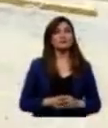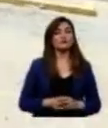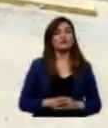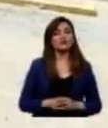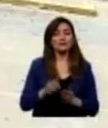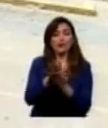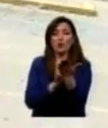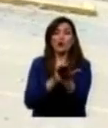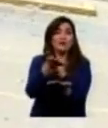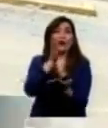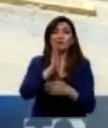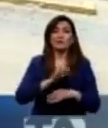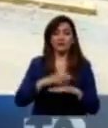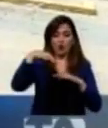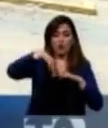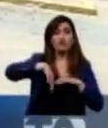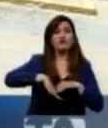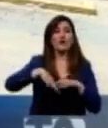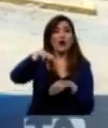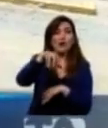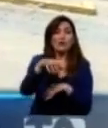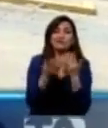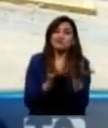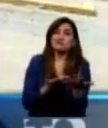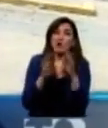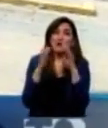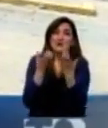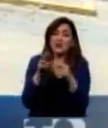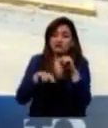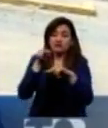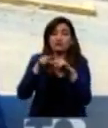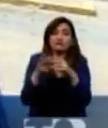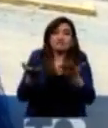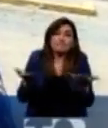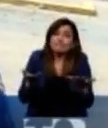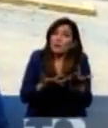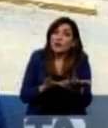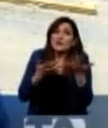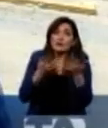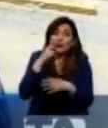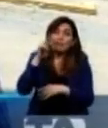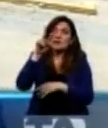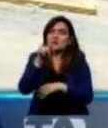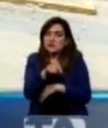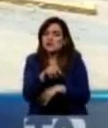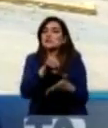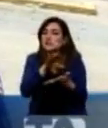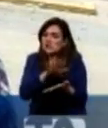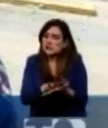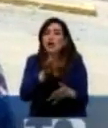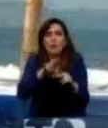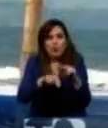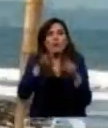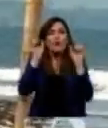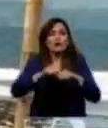El proyecto está de la alcantarillado, el proyecto de agua potable. Esperemos que el Comité de Reconstrucción tenga la visión para que esos proyectos